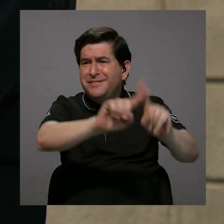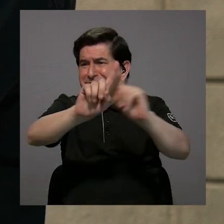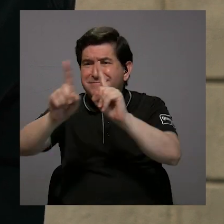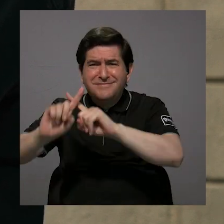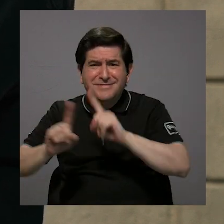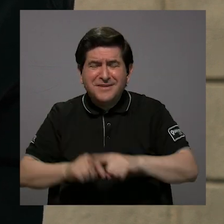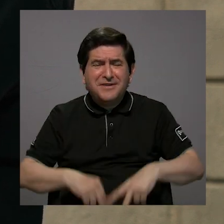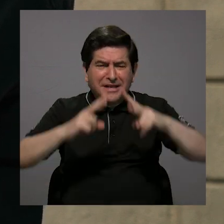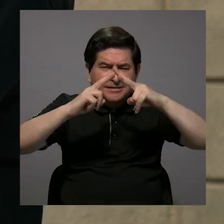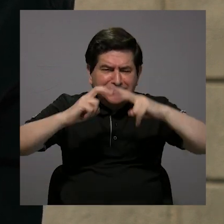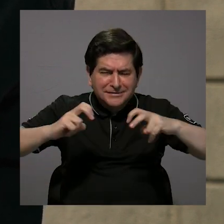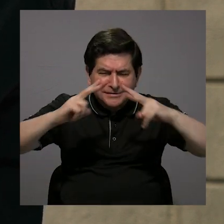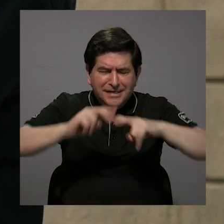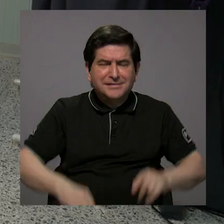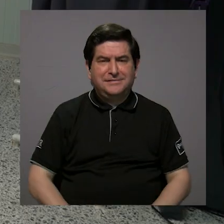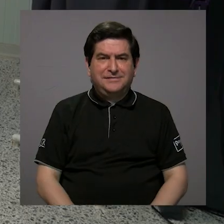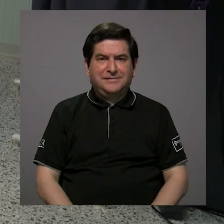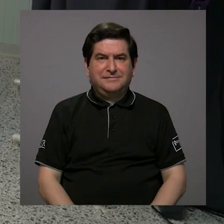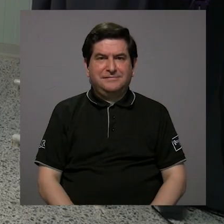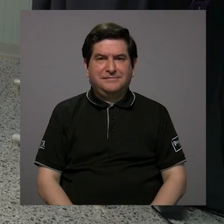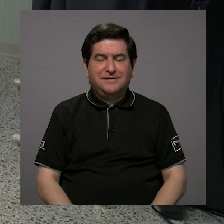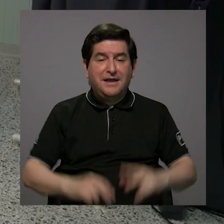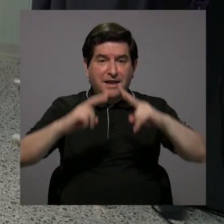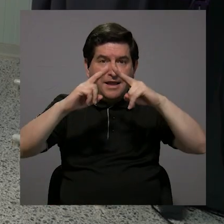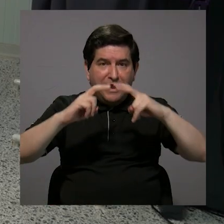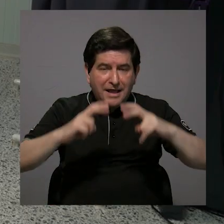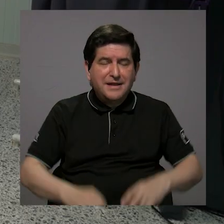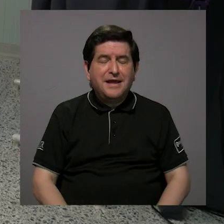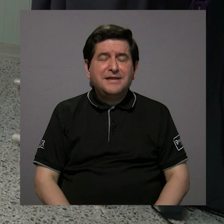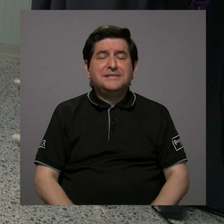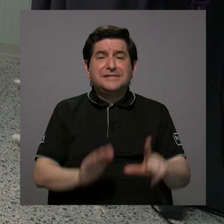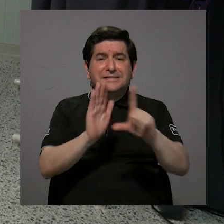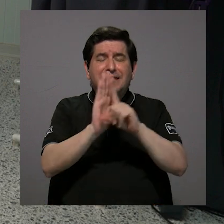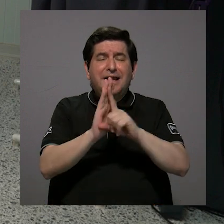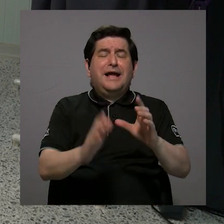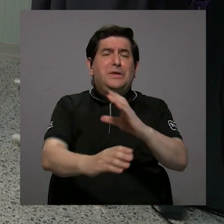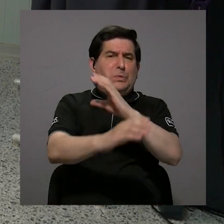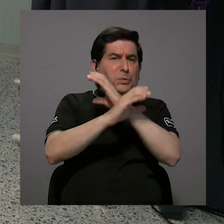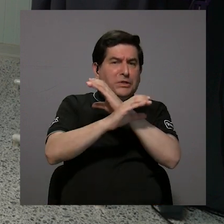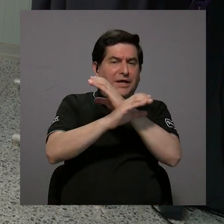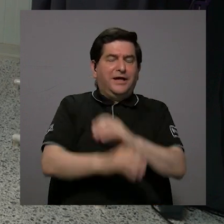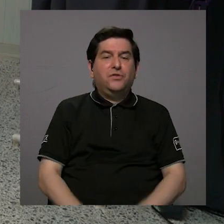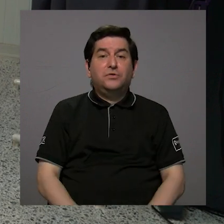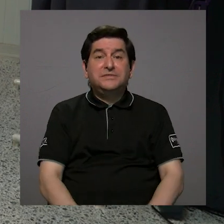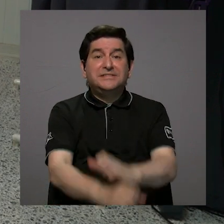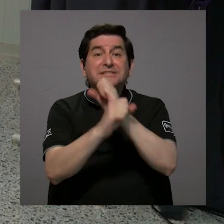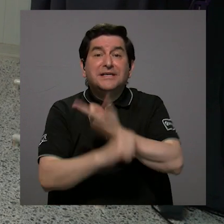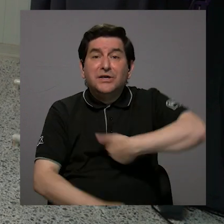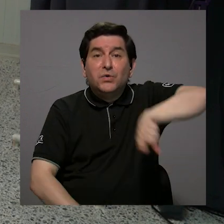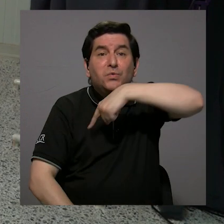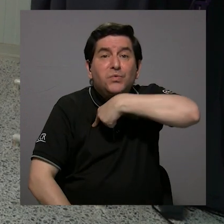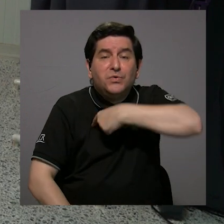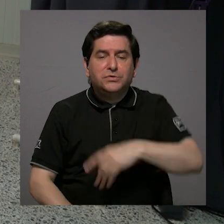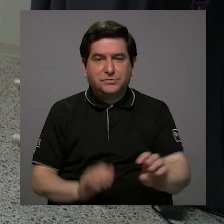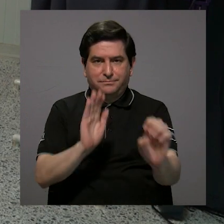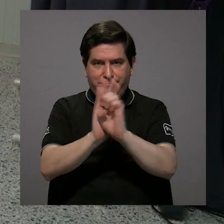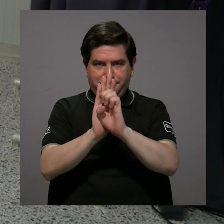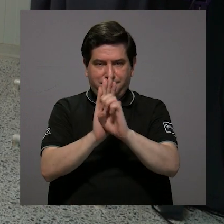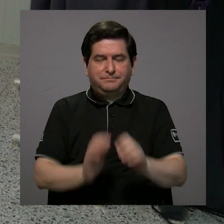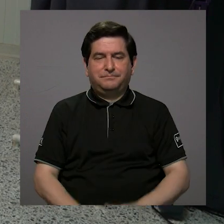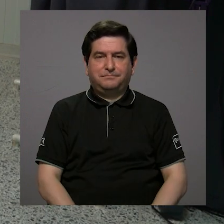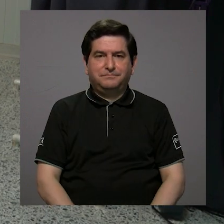un montón de revisiones diferentes, de diferentes cuidados legales y todo, para asegurarnos, por